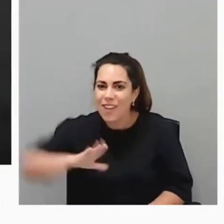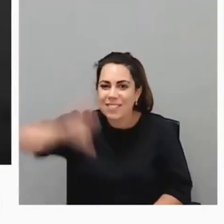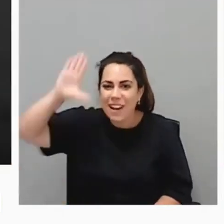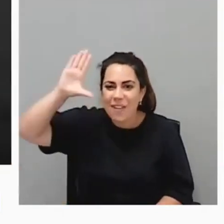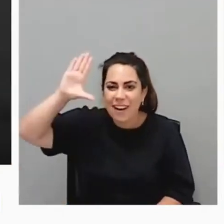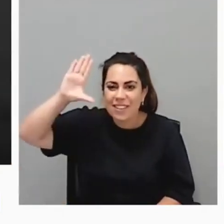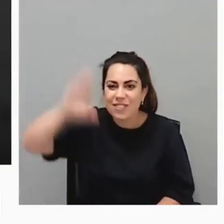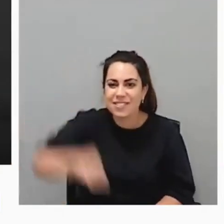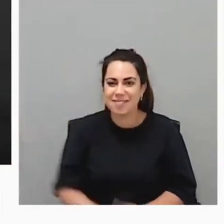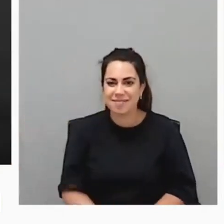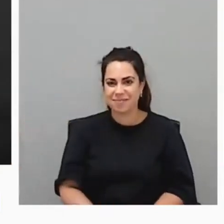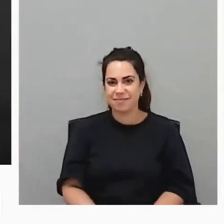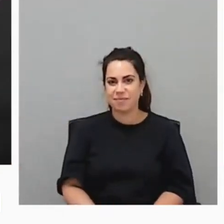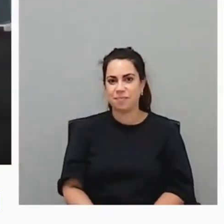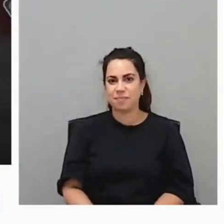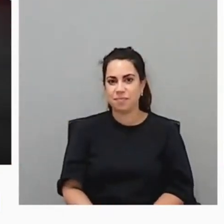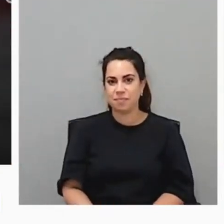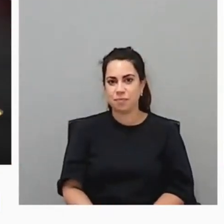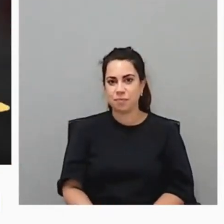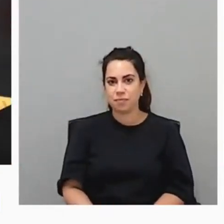cosas.